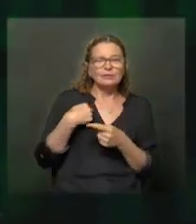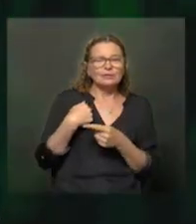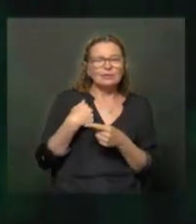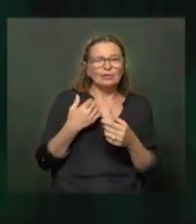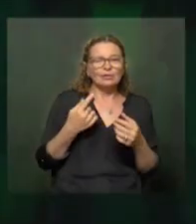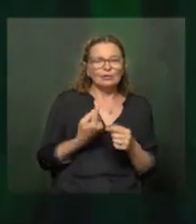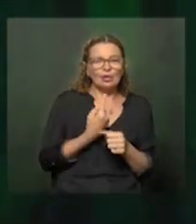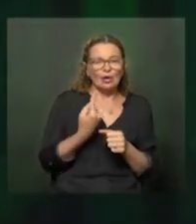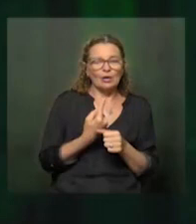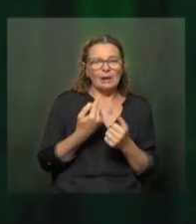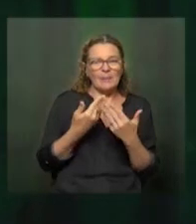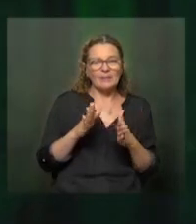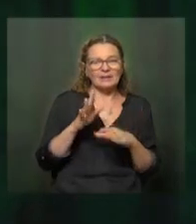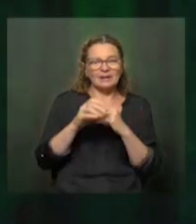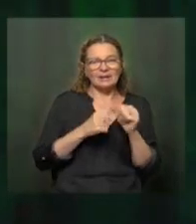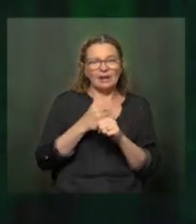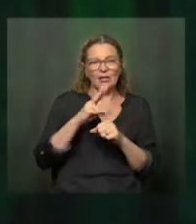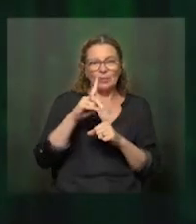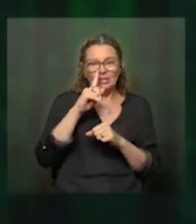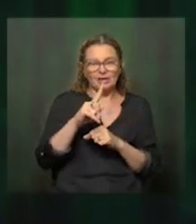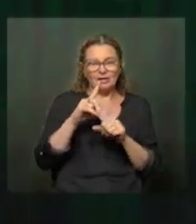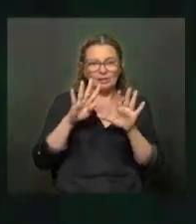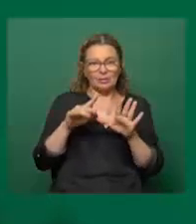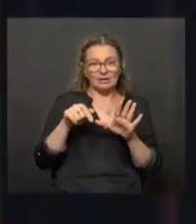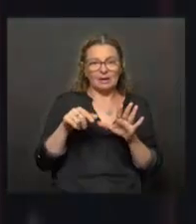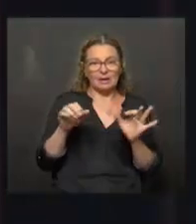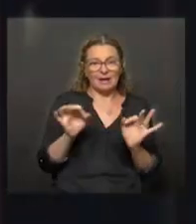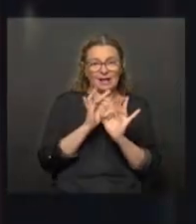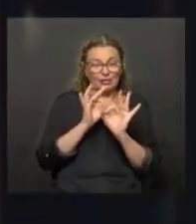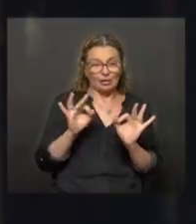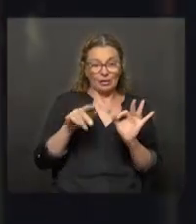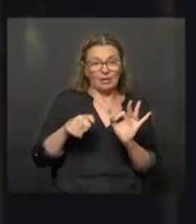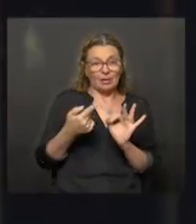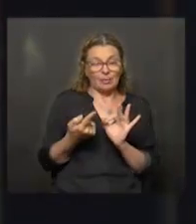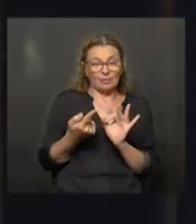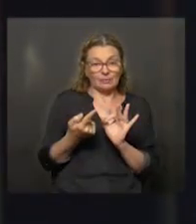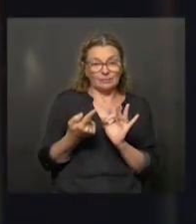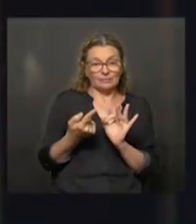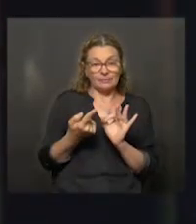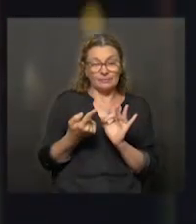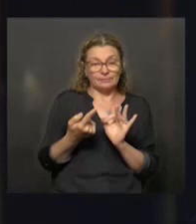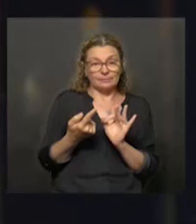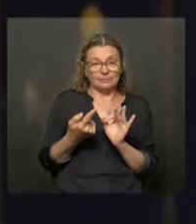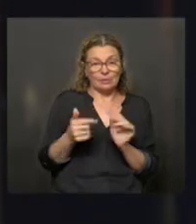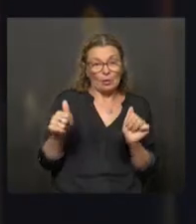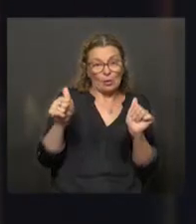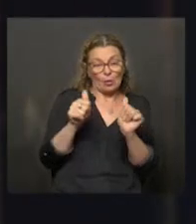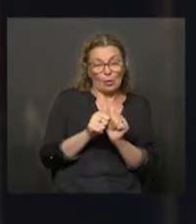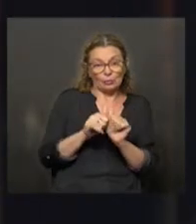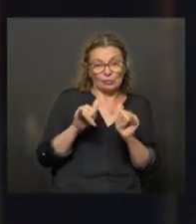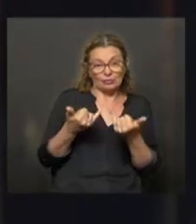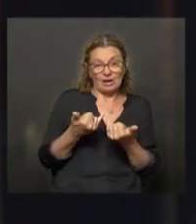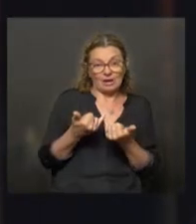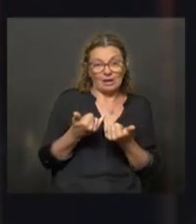tocaba solista, empecé en 2019 tocando y mismo estas canciones que después, o sea, creamos en conjunto, yo ya las